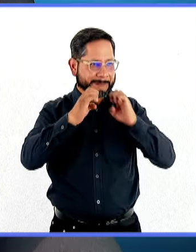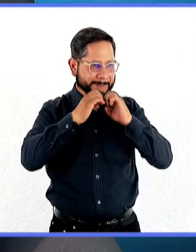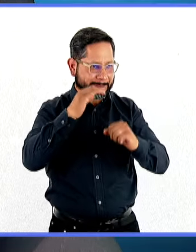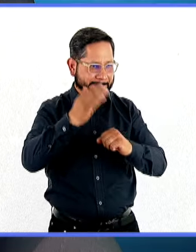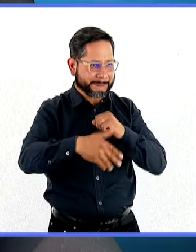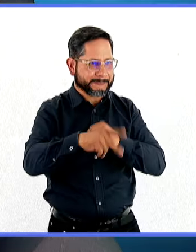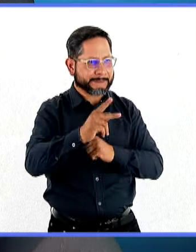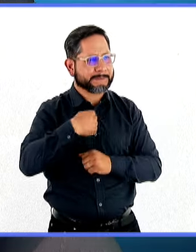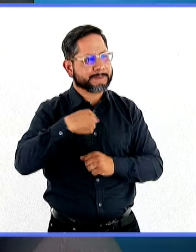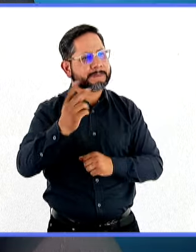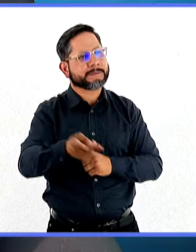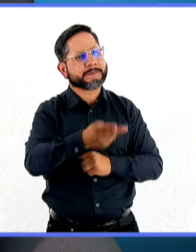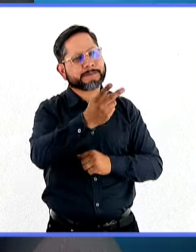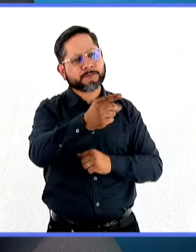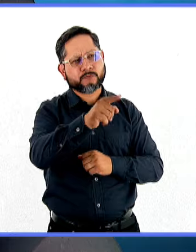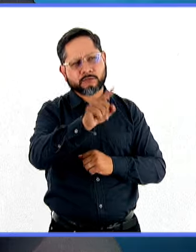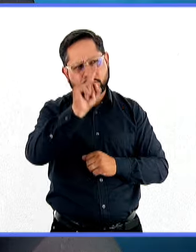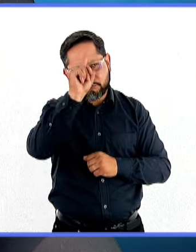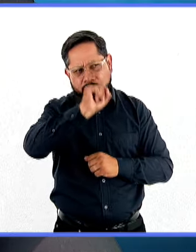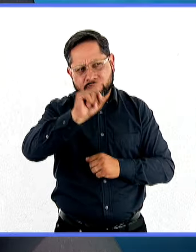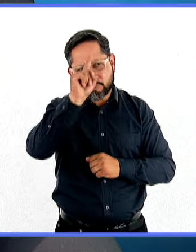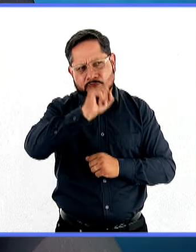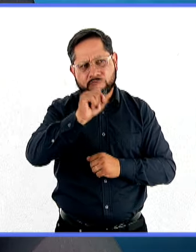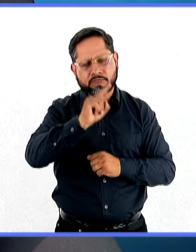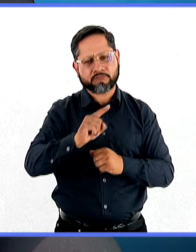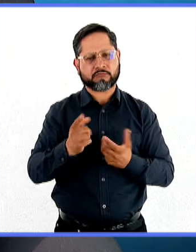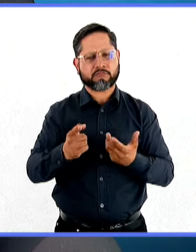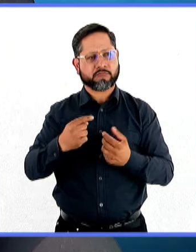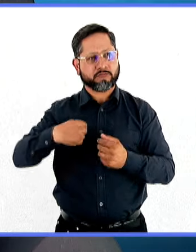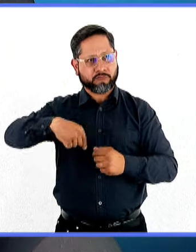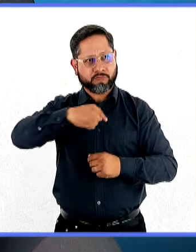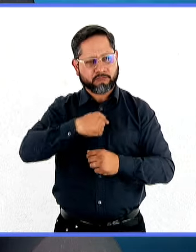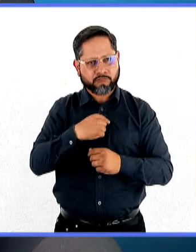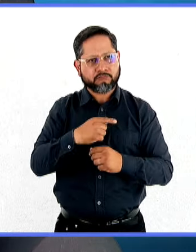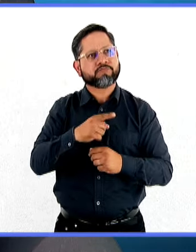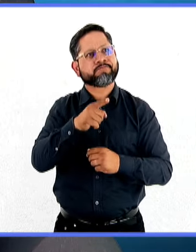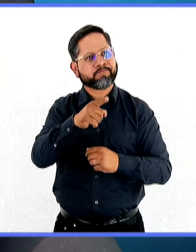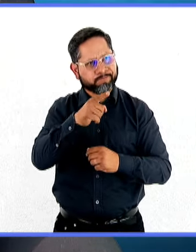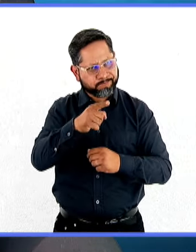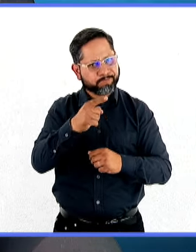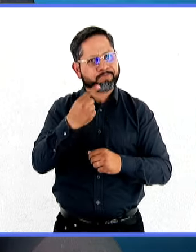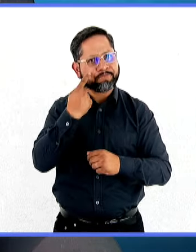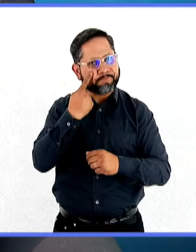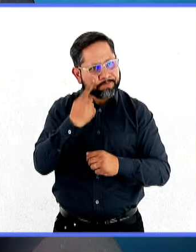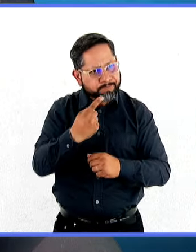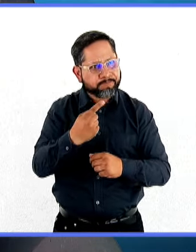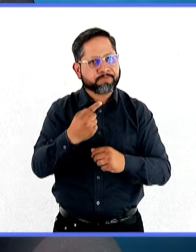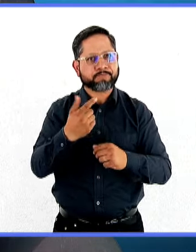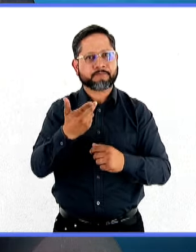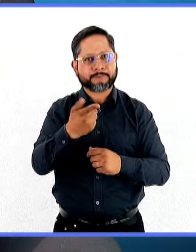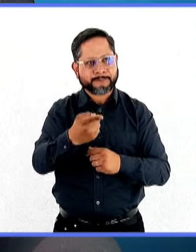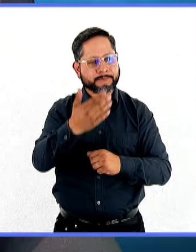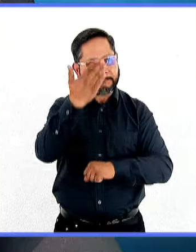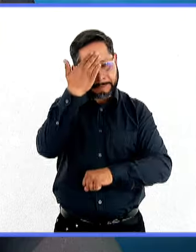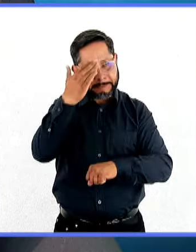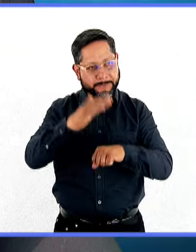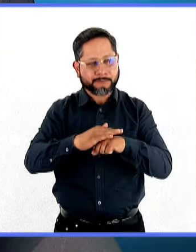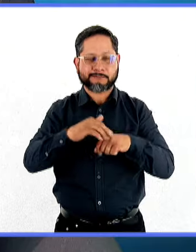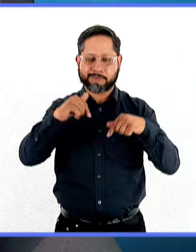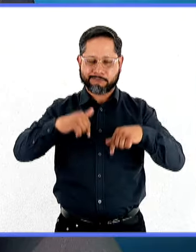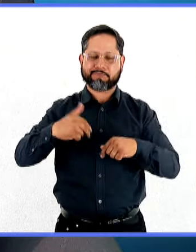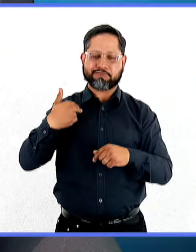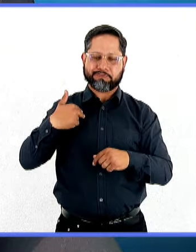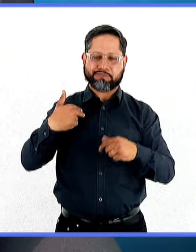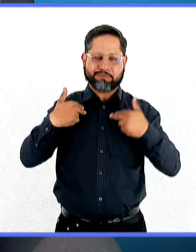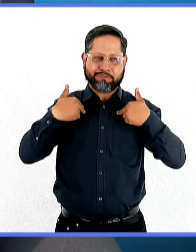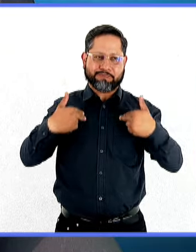y quería preguntarle acerca de algunas recomendaciones puntos que debemos tomar muy en cuenta nosotros los seres humanos que somos los principales responsables